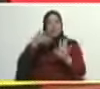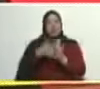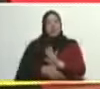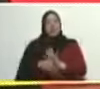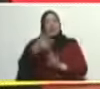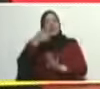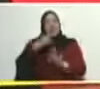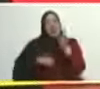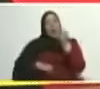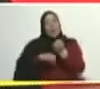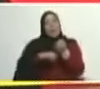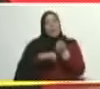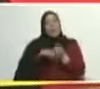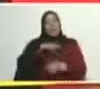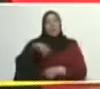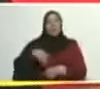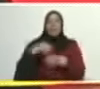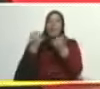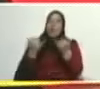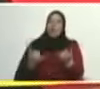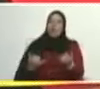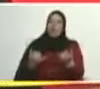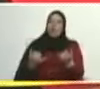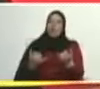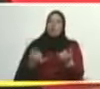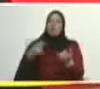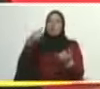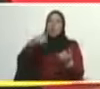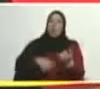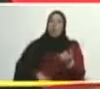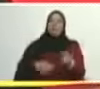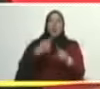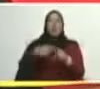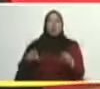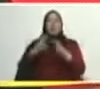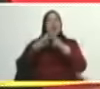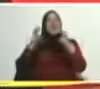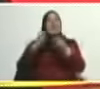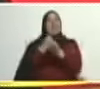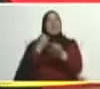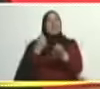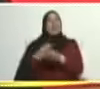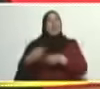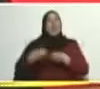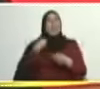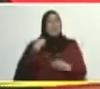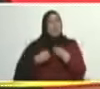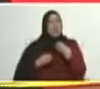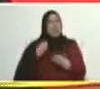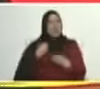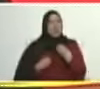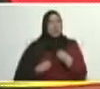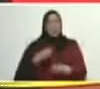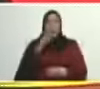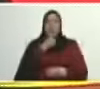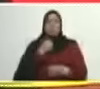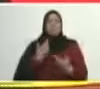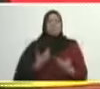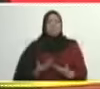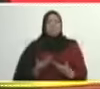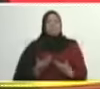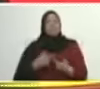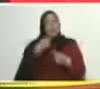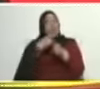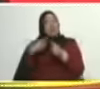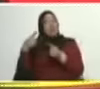orgullo. No obstante, existen otros temas que no dejan de preocuparnos en el contexto regional de las